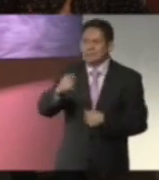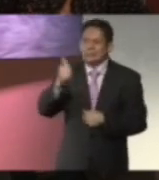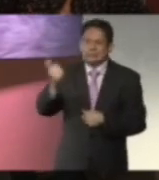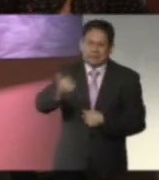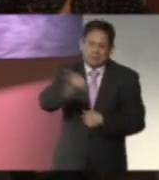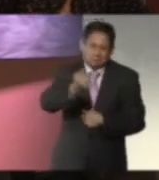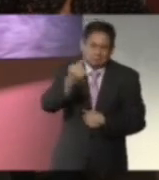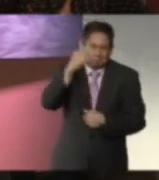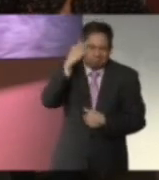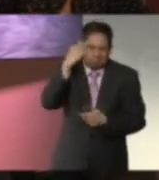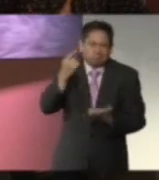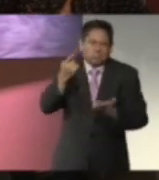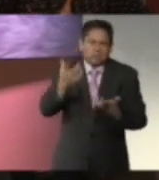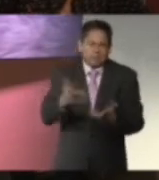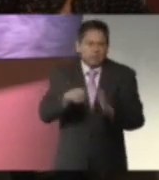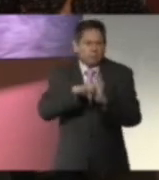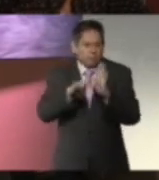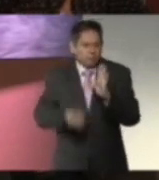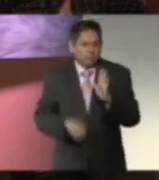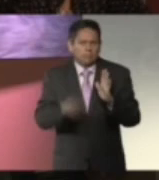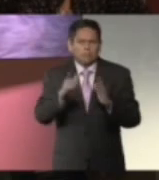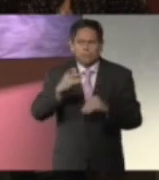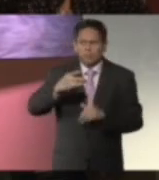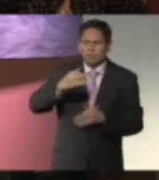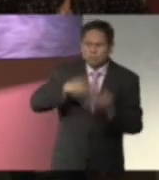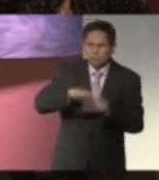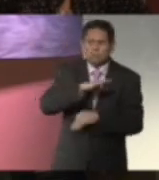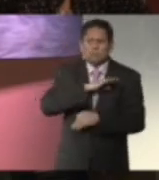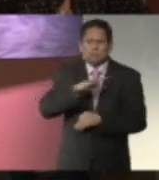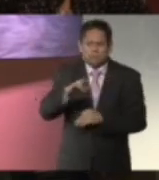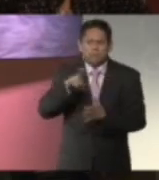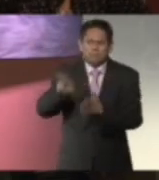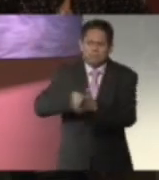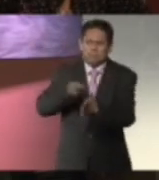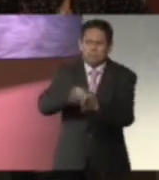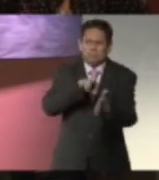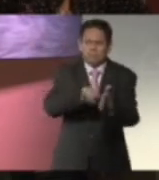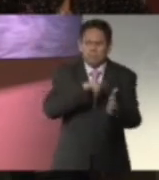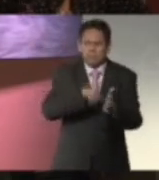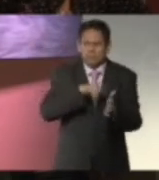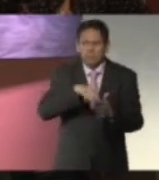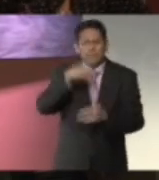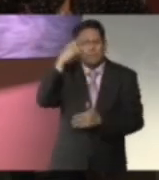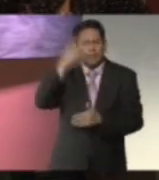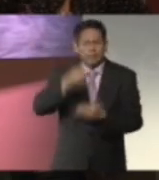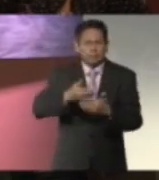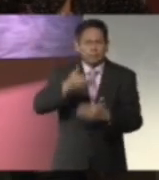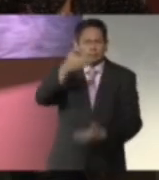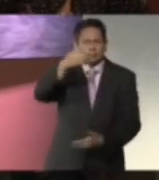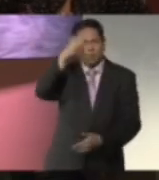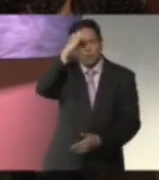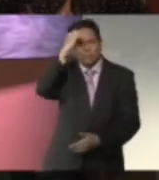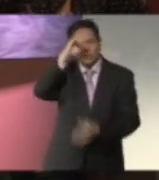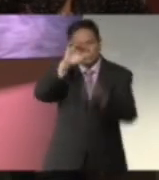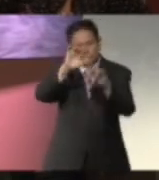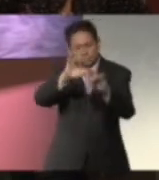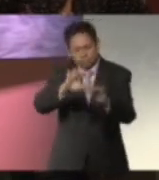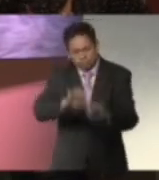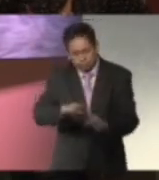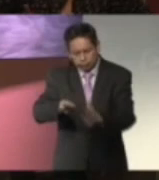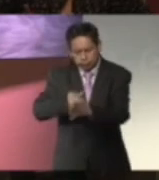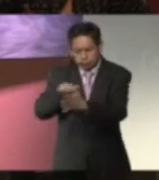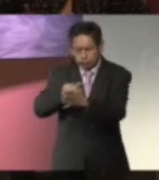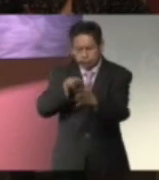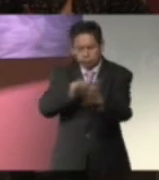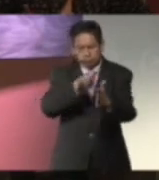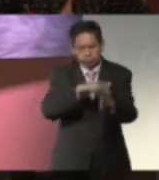Yo digo, ¿por qué no firmamos todos los que estamos aquí un pronunciamiento general? A veces decimos, no, pues es que